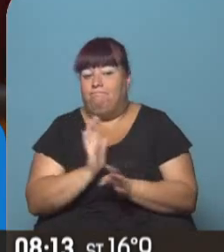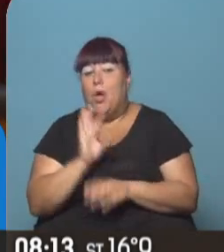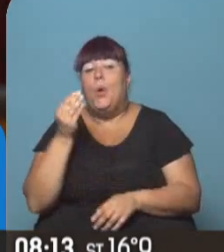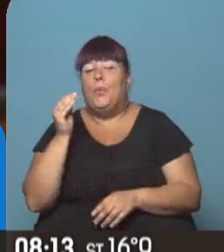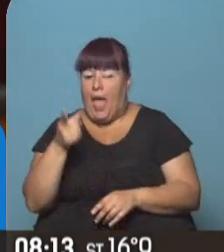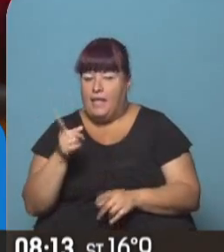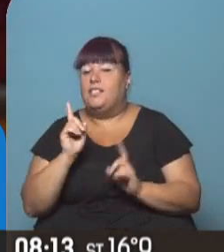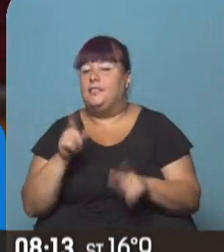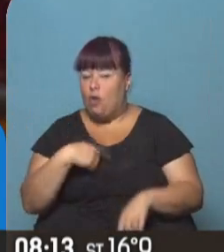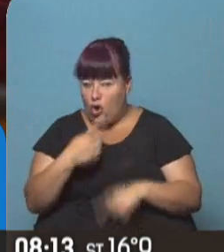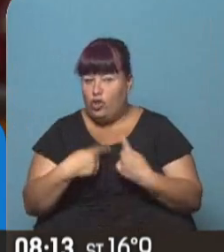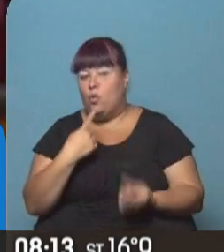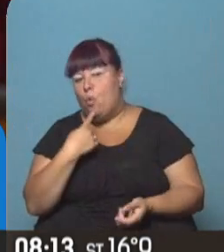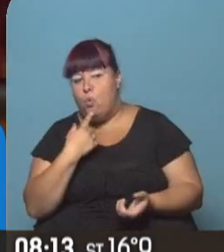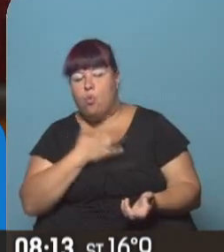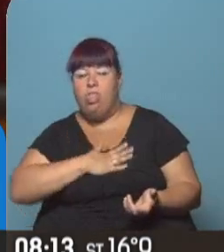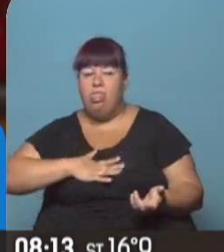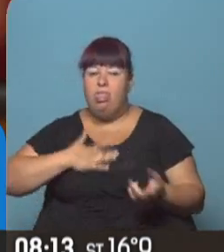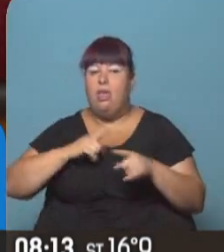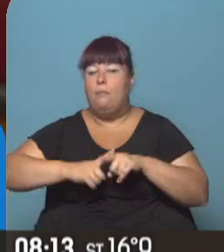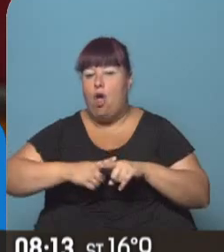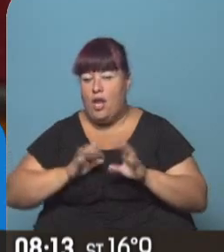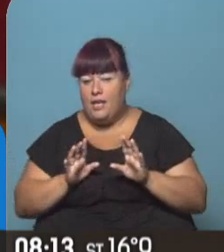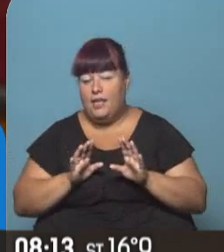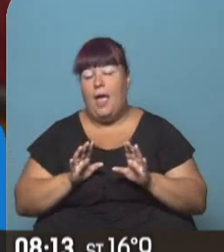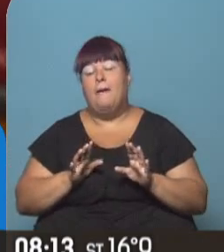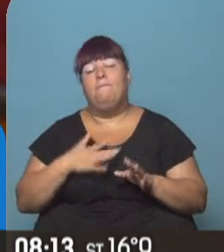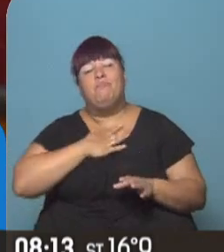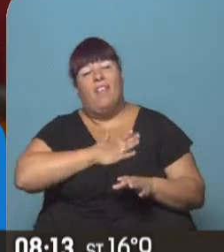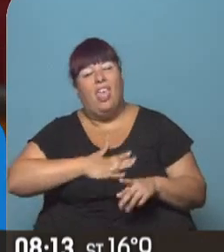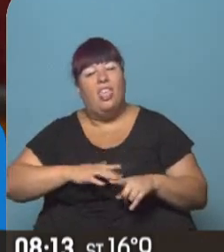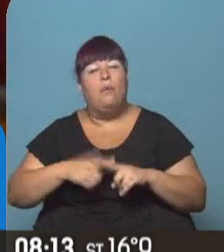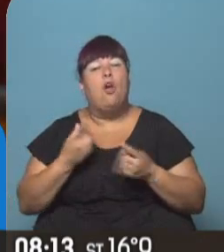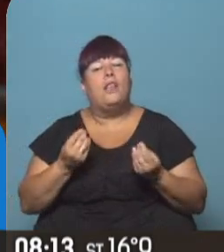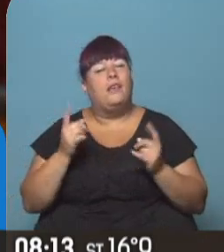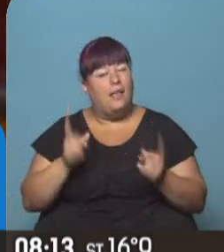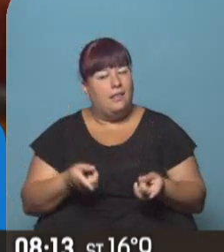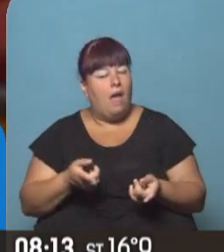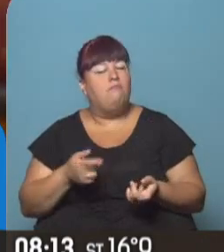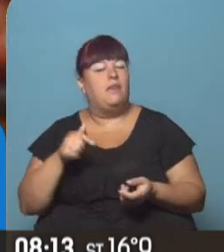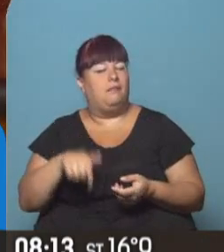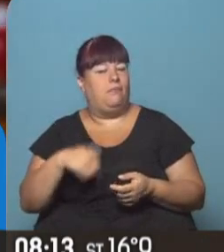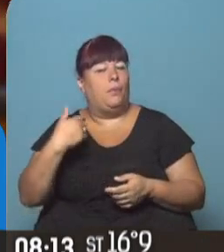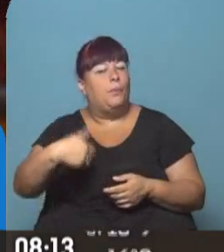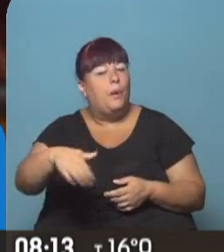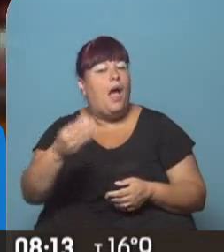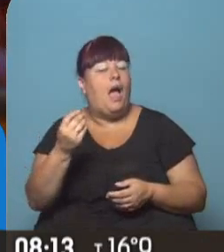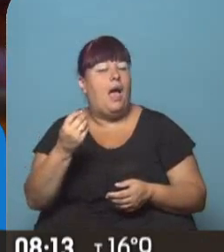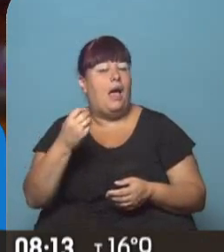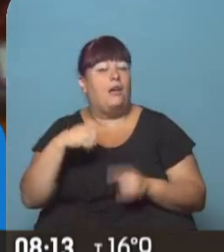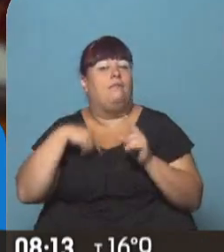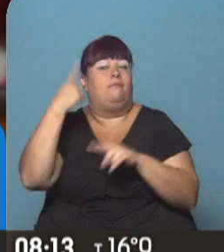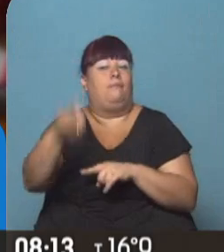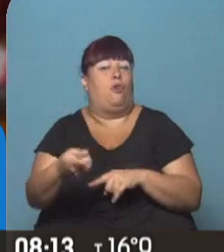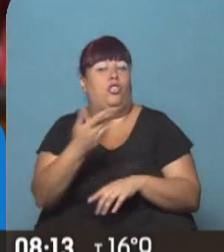Brasil sigue en la incertidumbre política, una incertidumbre política además que ahora se proyecta sobre todo el